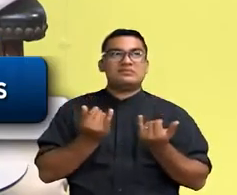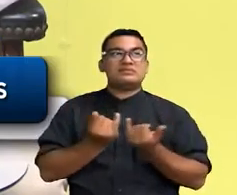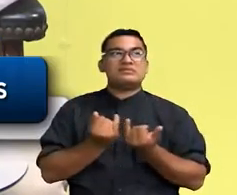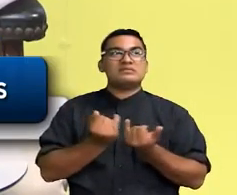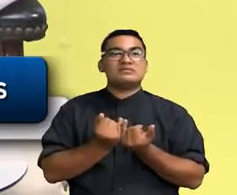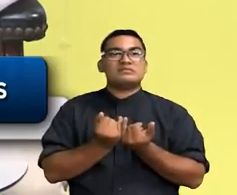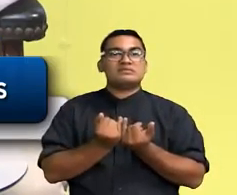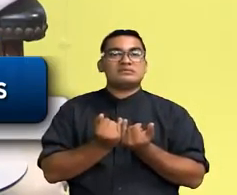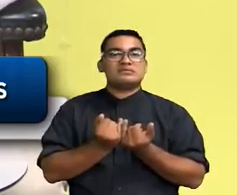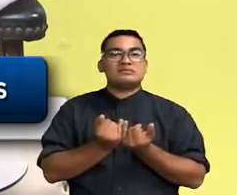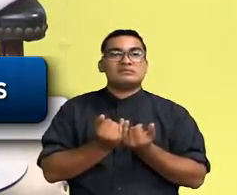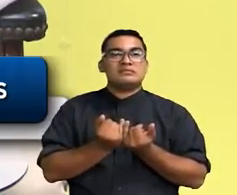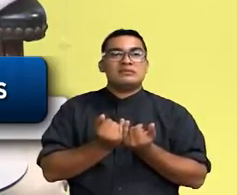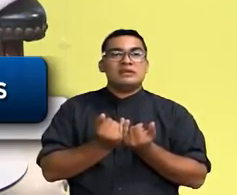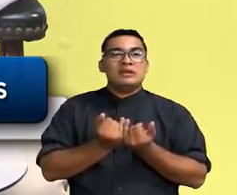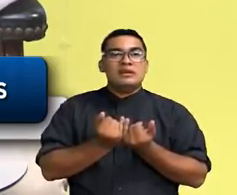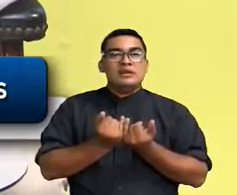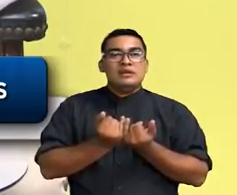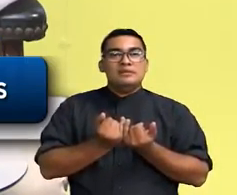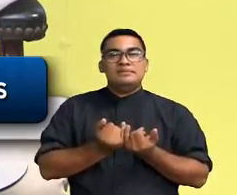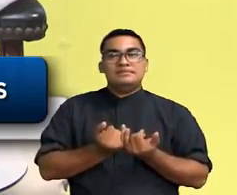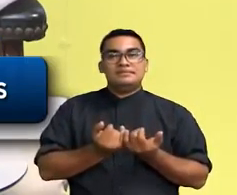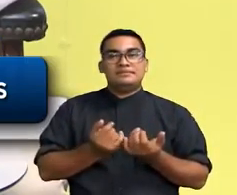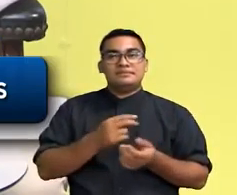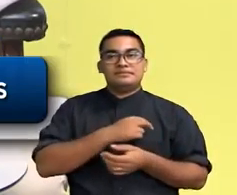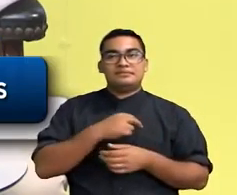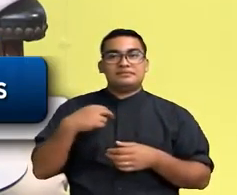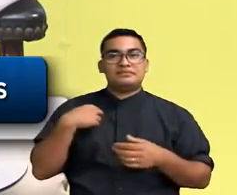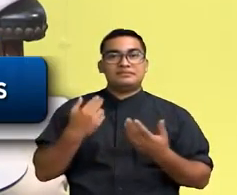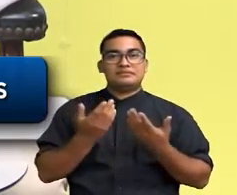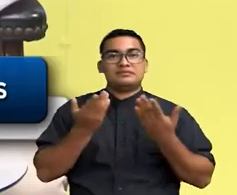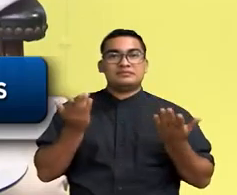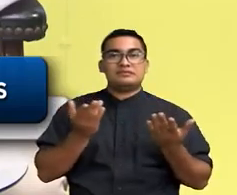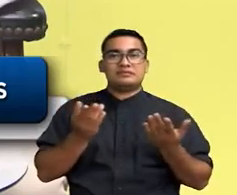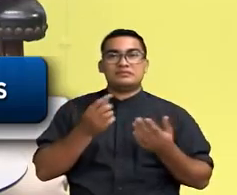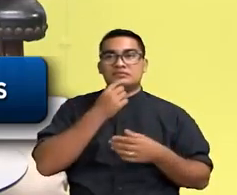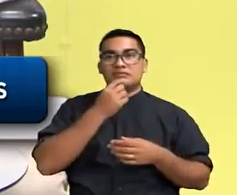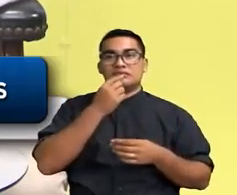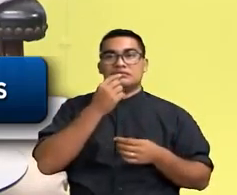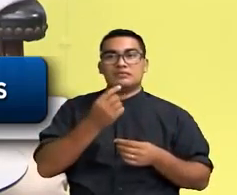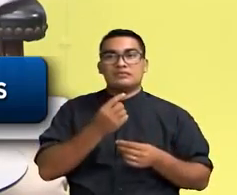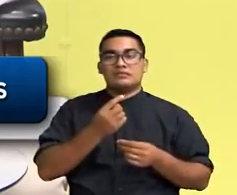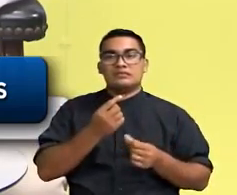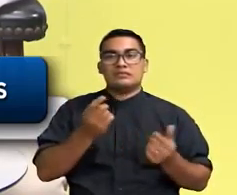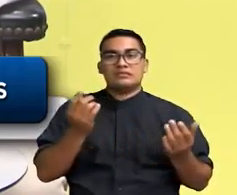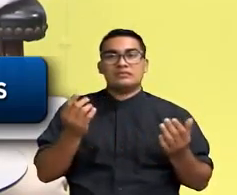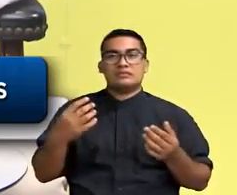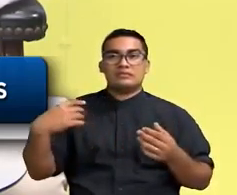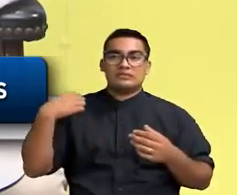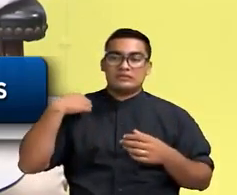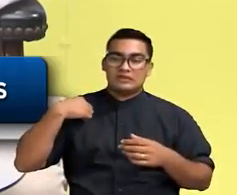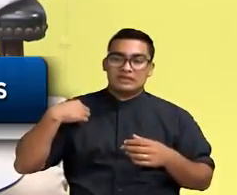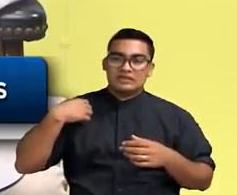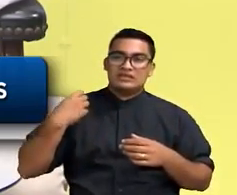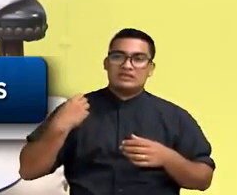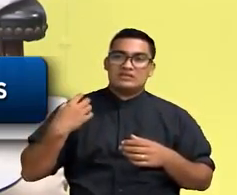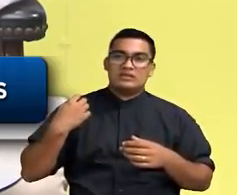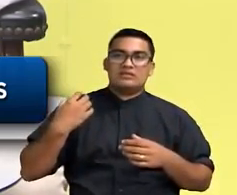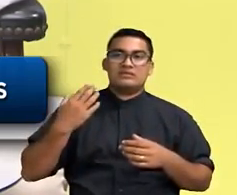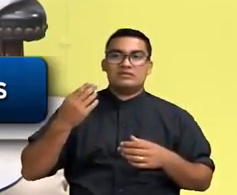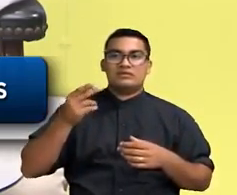momento que el tendón se rompe, ¿no? Que generalmente ya en el hombro tenemos